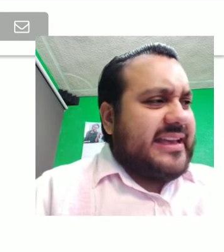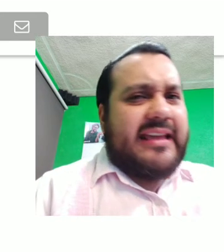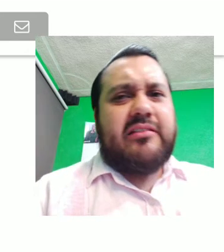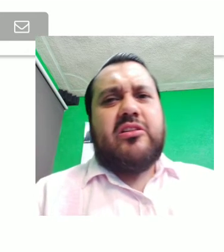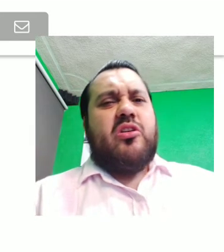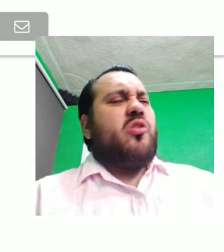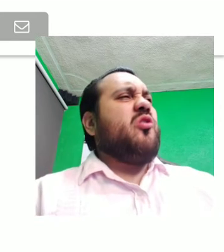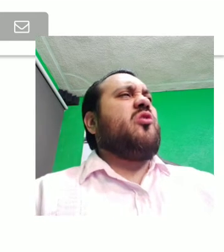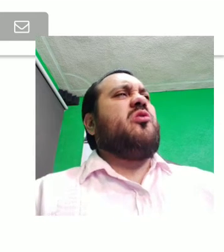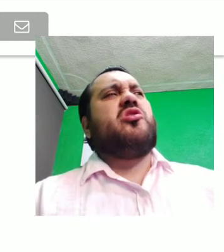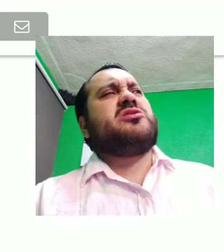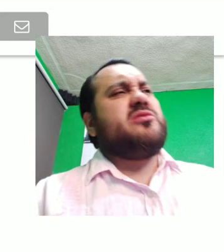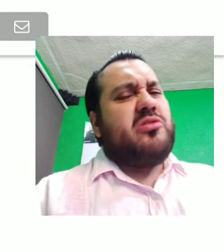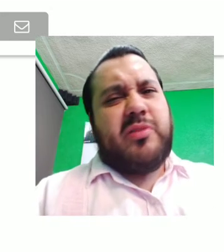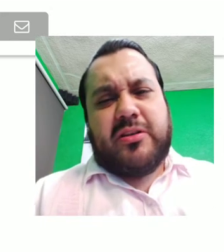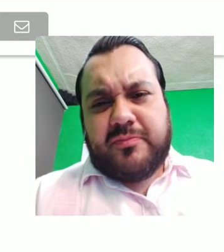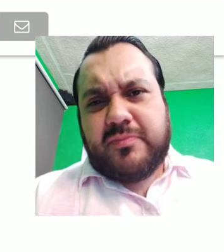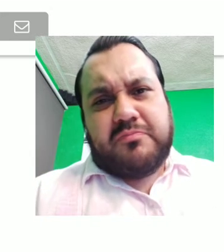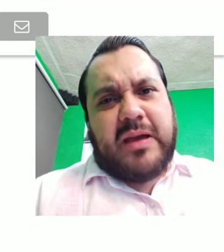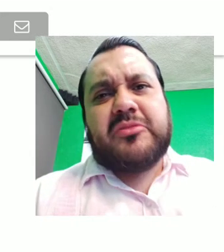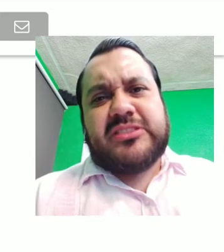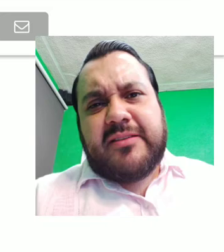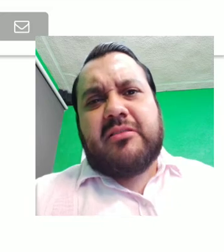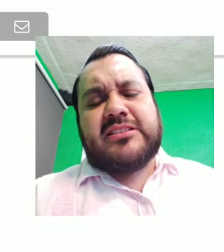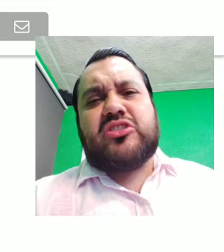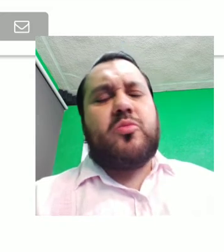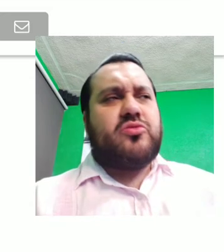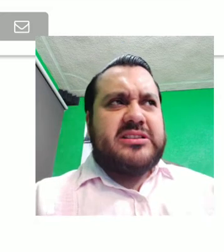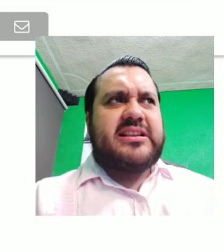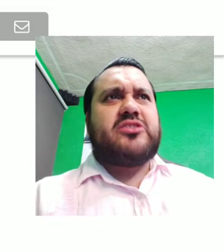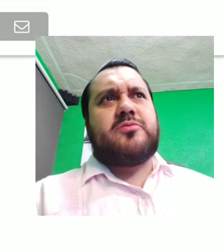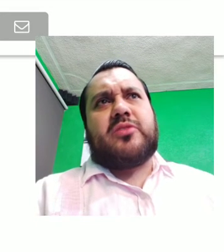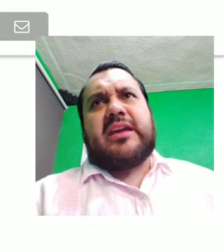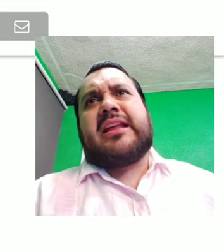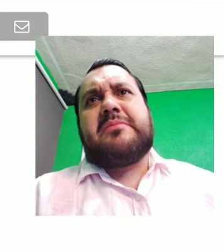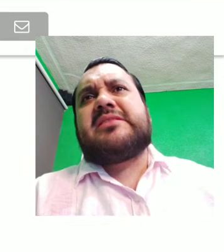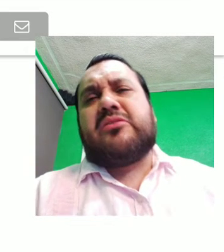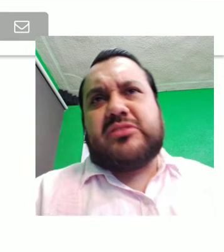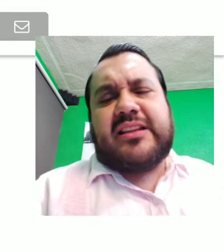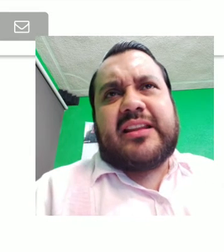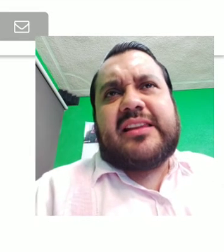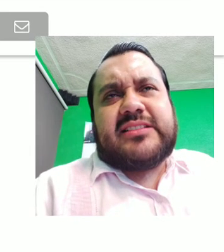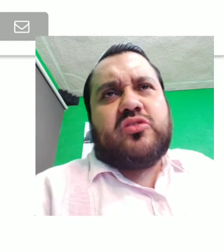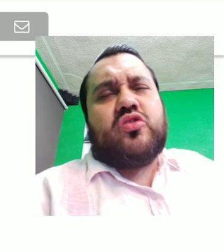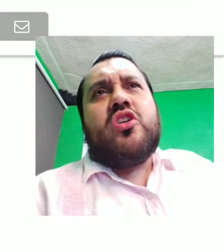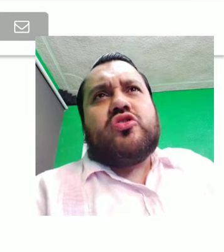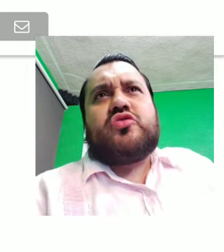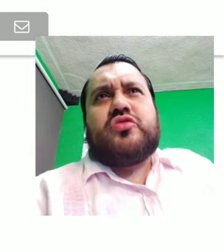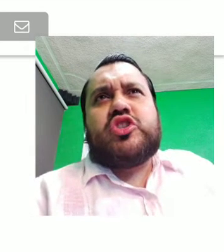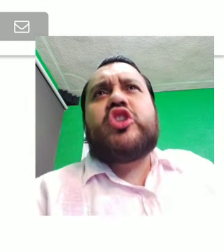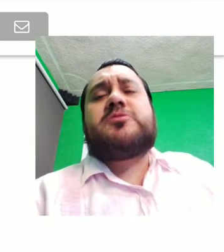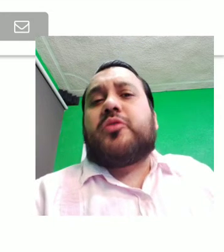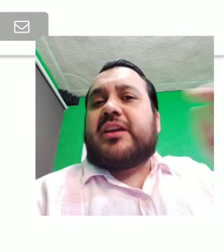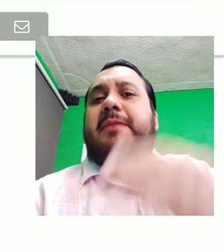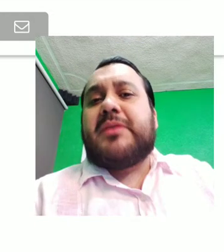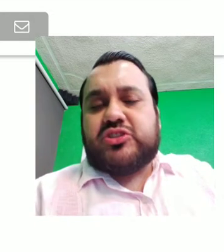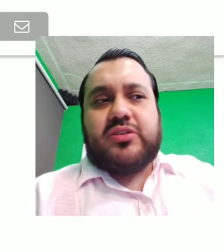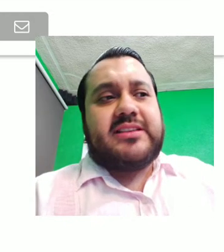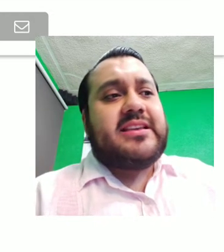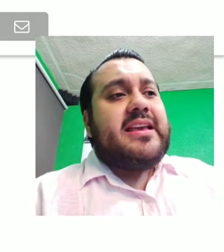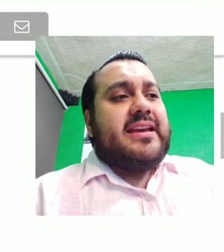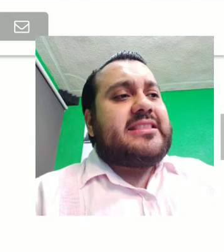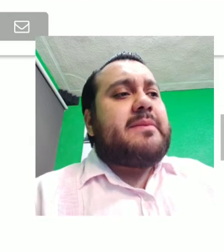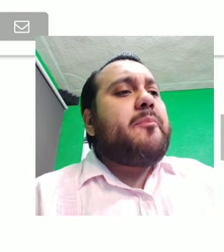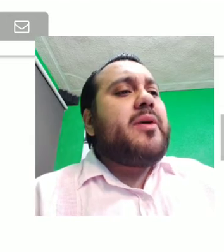descansar o los humanos vamos a verlo así como un descanso porque realmente no están realizando sus funciones porque hay